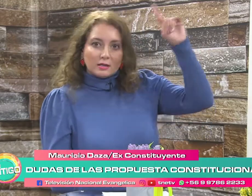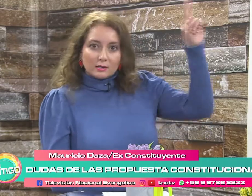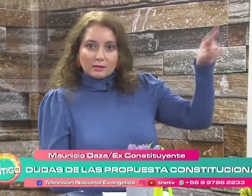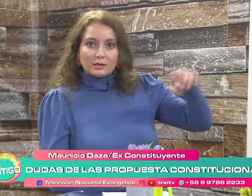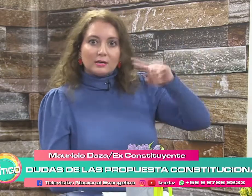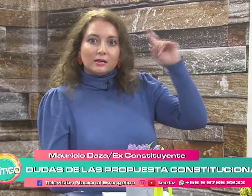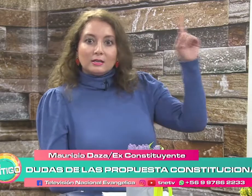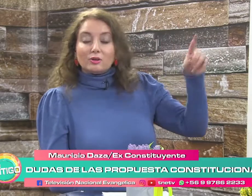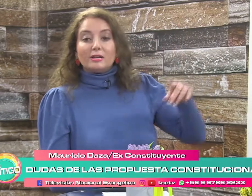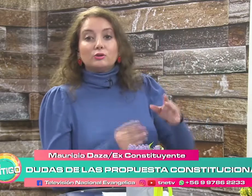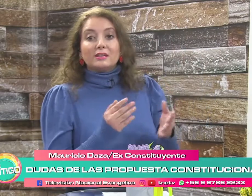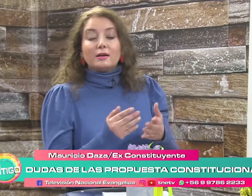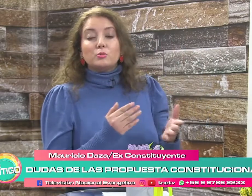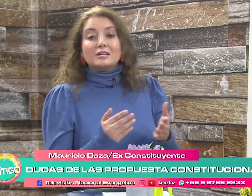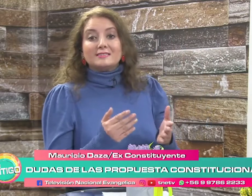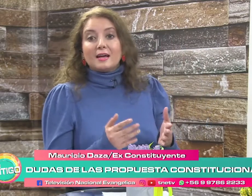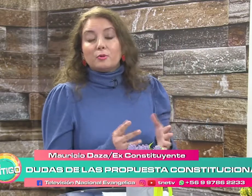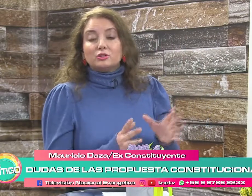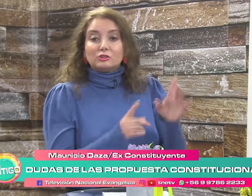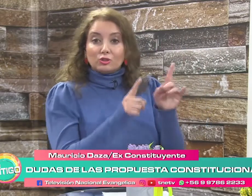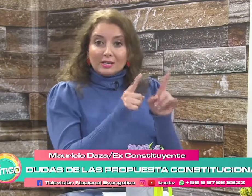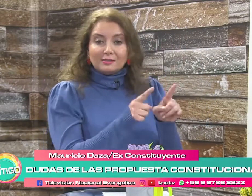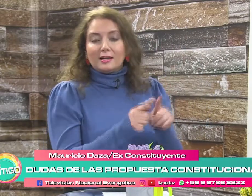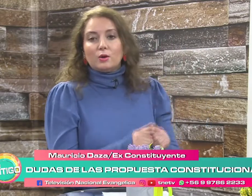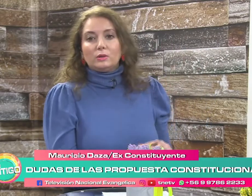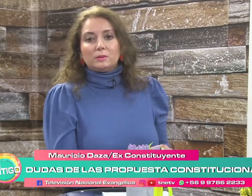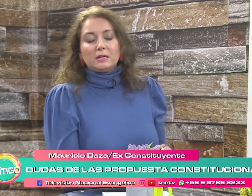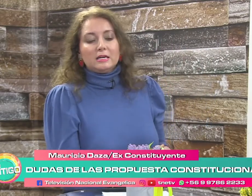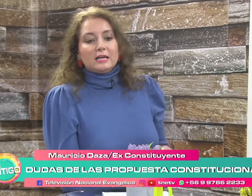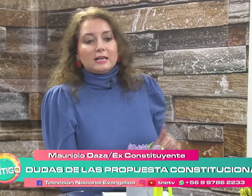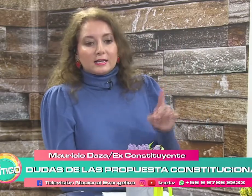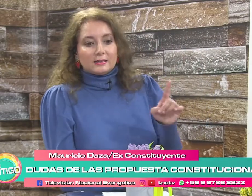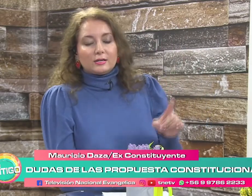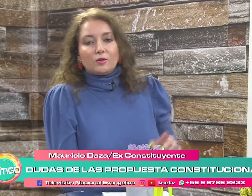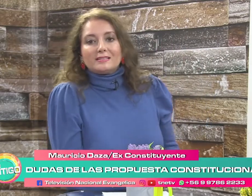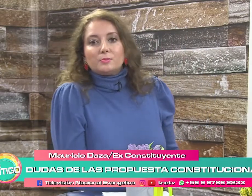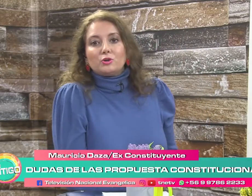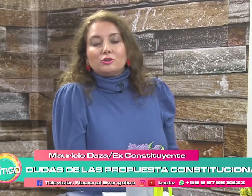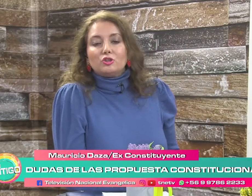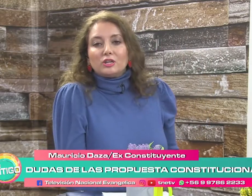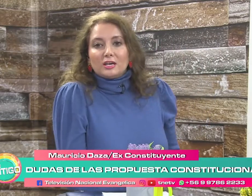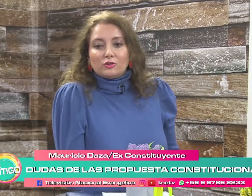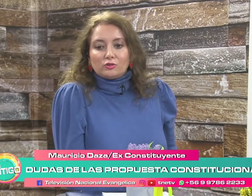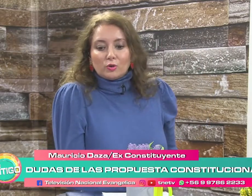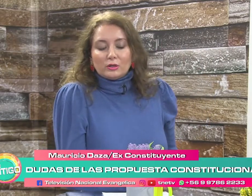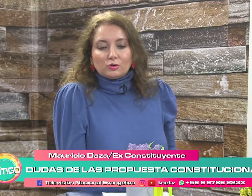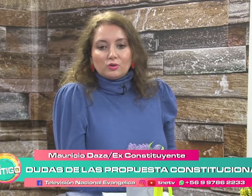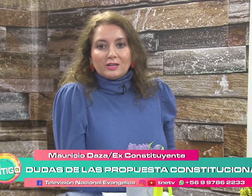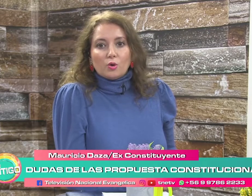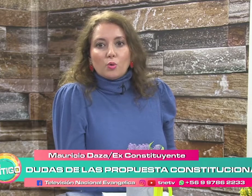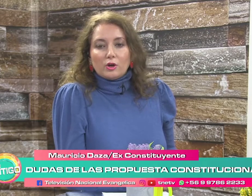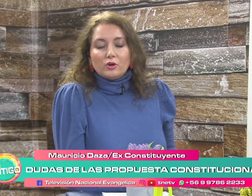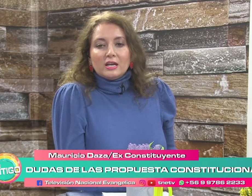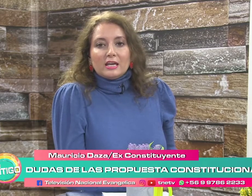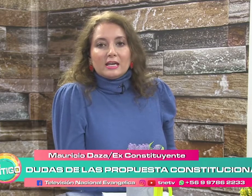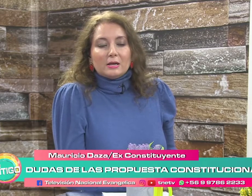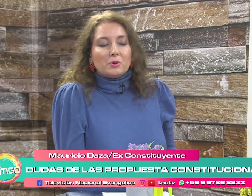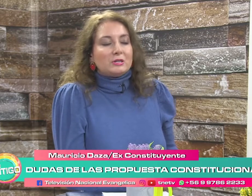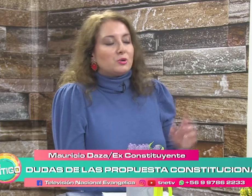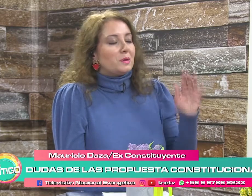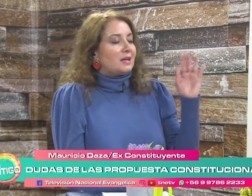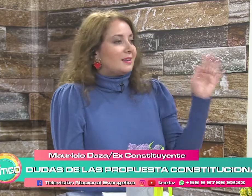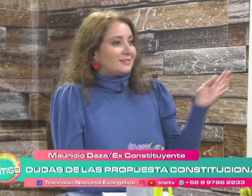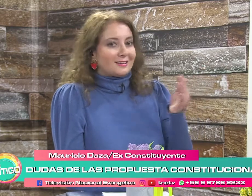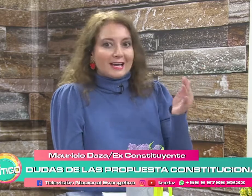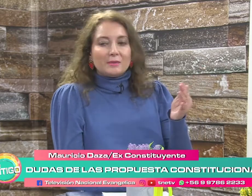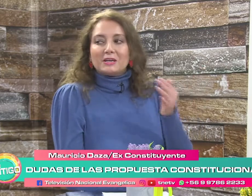que... todavía no estaba armonizada, por lo tanto, esta es la última, la que se entregó hace poquitos días, ¿no es cierto?, el 4 de julio.